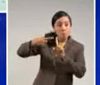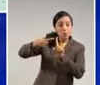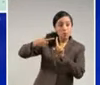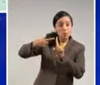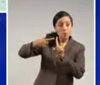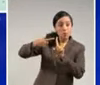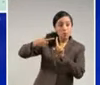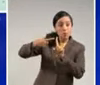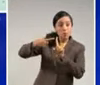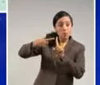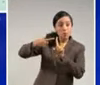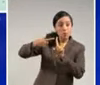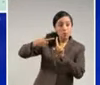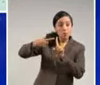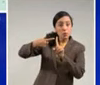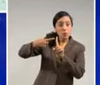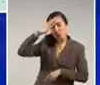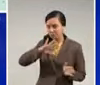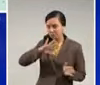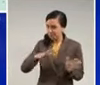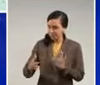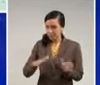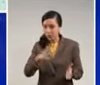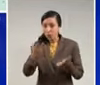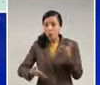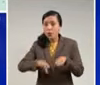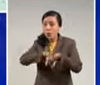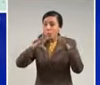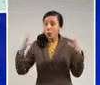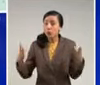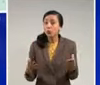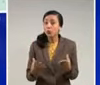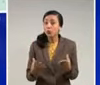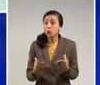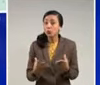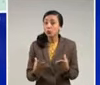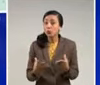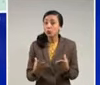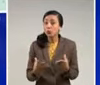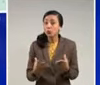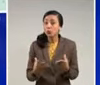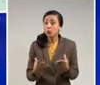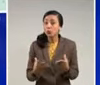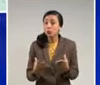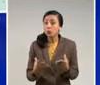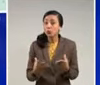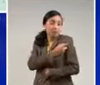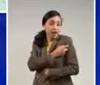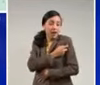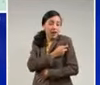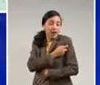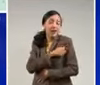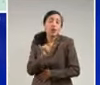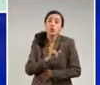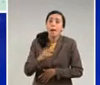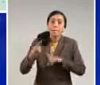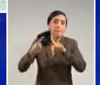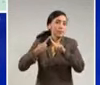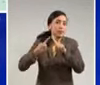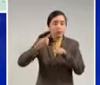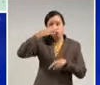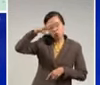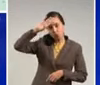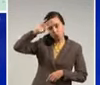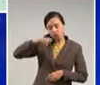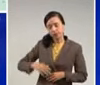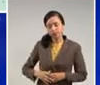en comparación con el mundo. Y en cuanto a velocidad de aplicación de las vacunas, el primer lugar